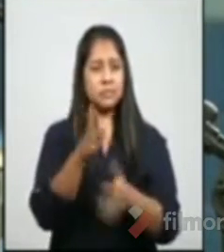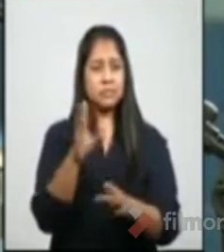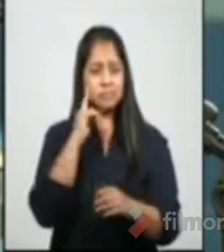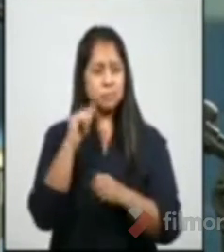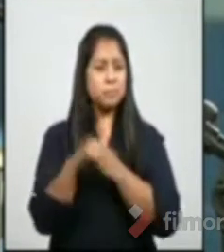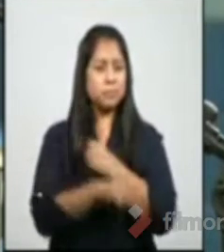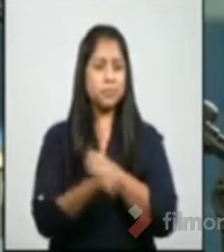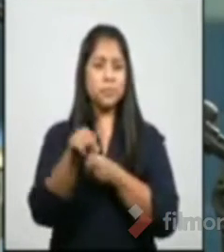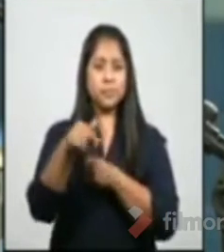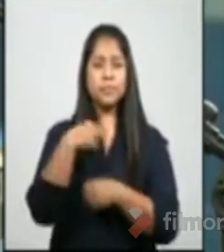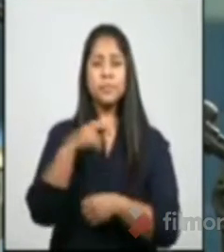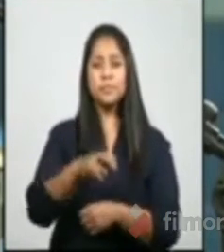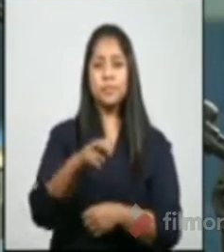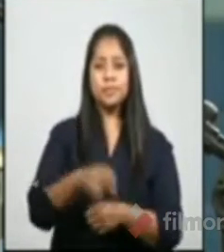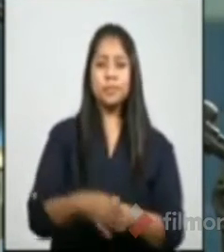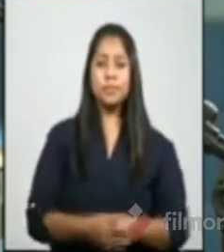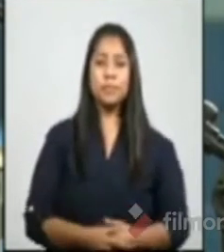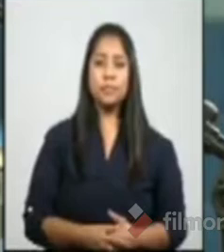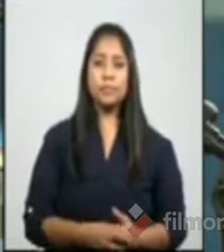profundamente esta necesidad.